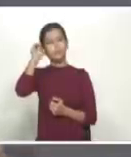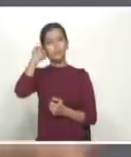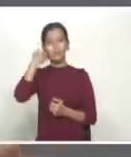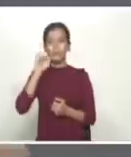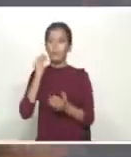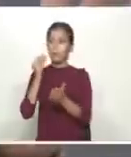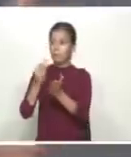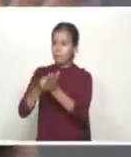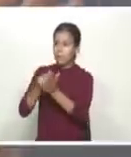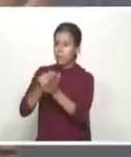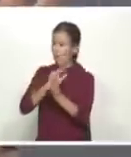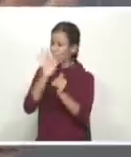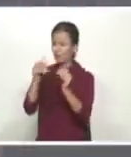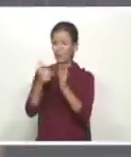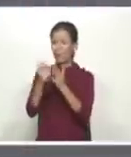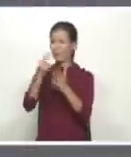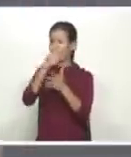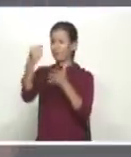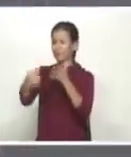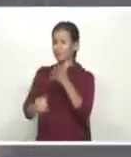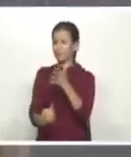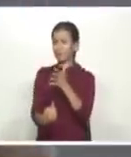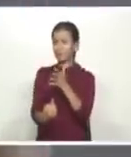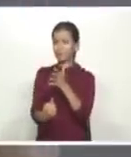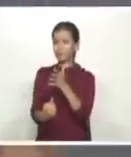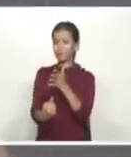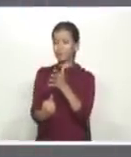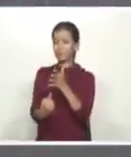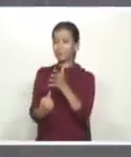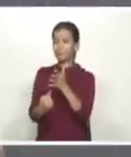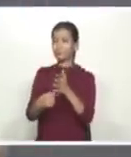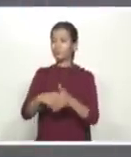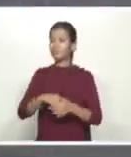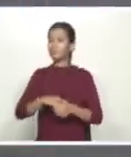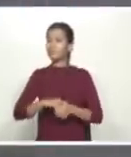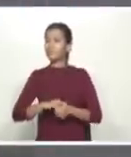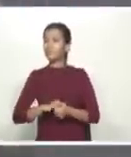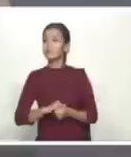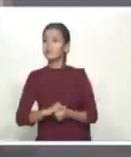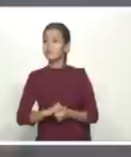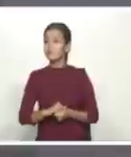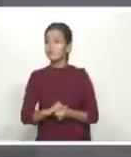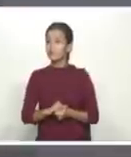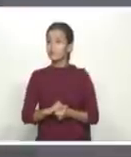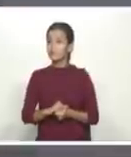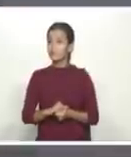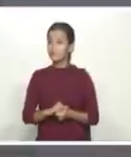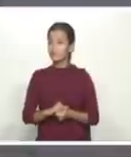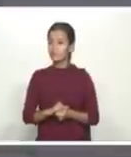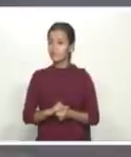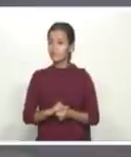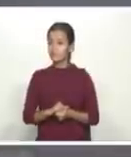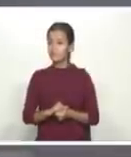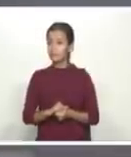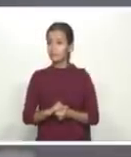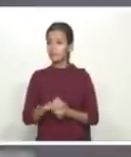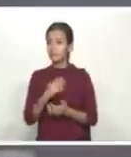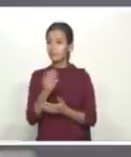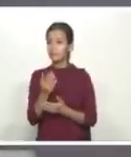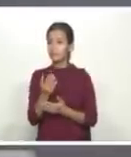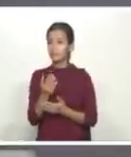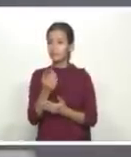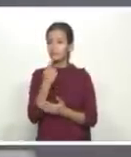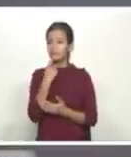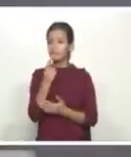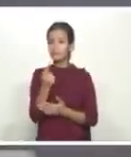dinero, banca, todo está privatizado en Honduras, todo, terrenos, propiedades, servicios. Entonces, ¿quién tiene el poder? Hay un dicho en el